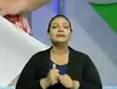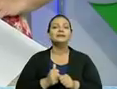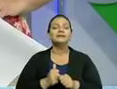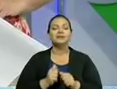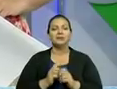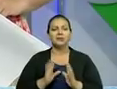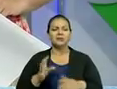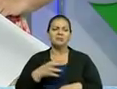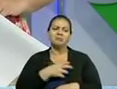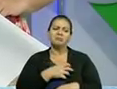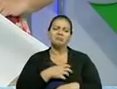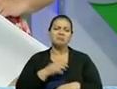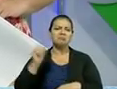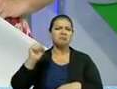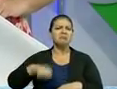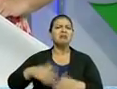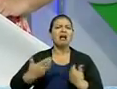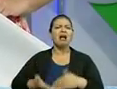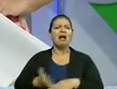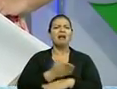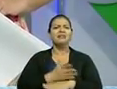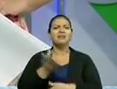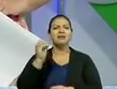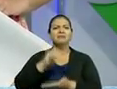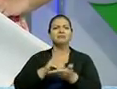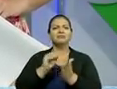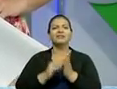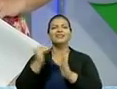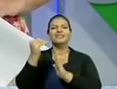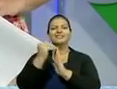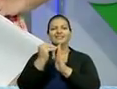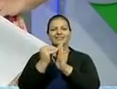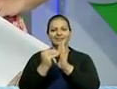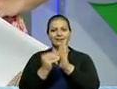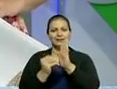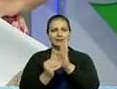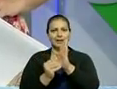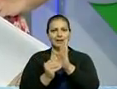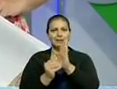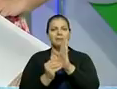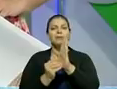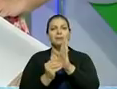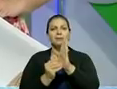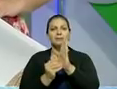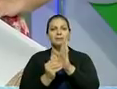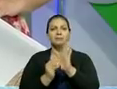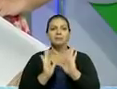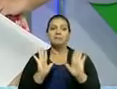pasa nada, está en tercer puesto, está en el playoff y a lo mejor vuelve a haber clásico,